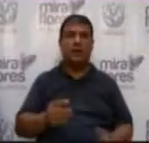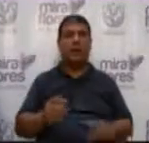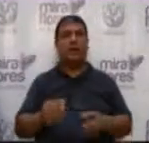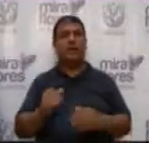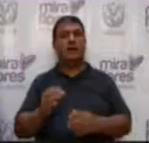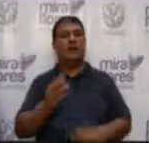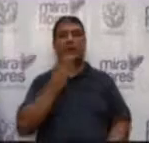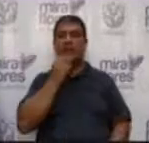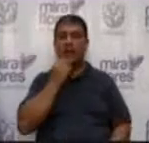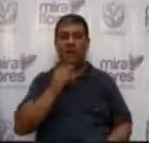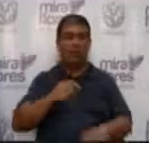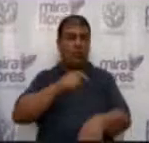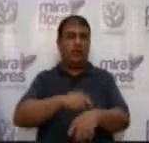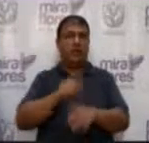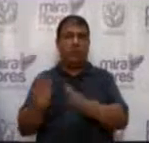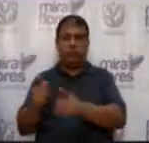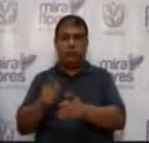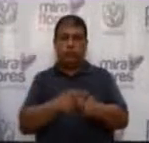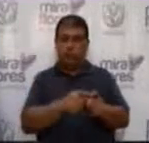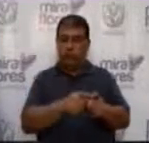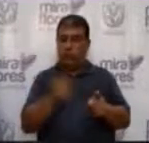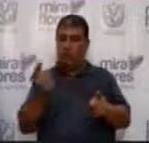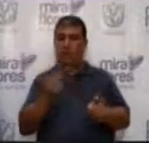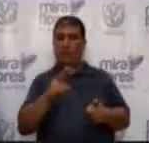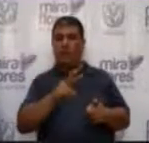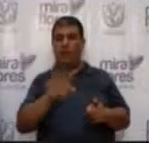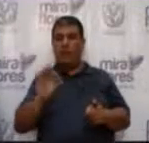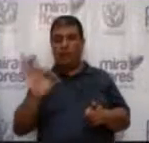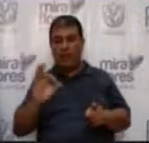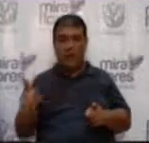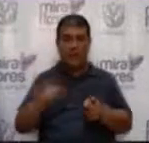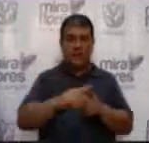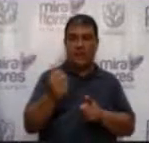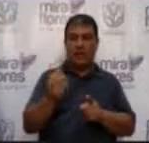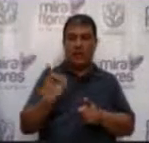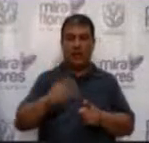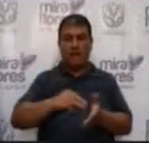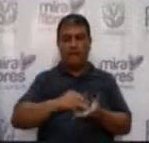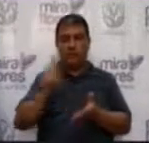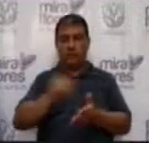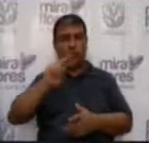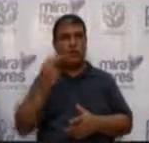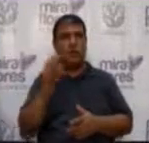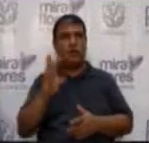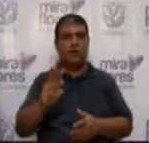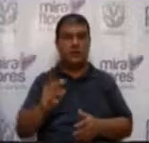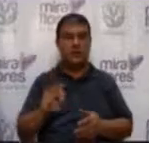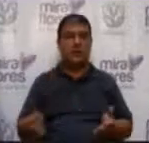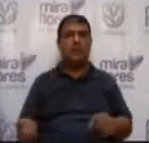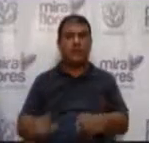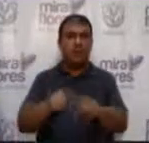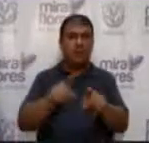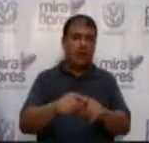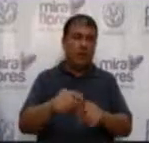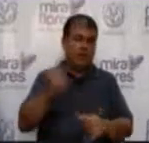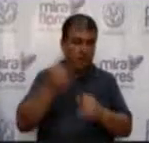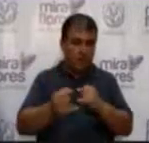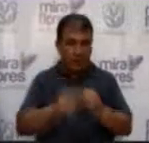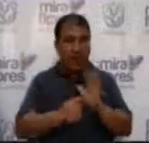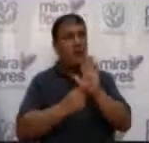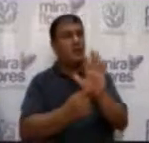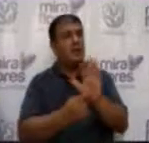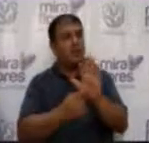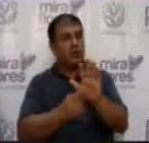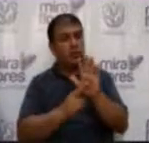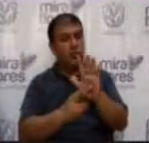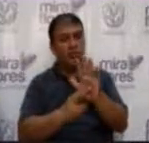Estado de Israel por el periodo comprendido entre el 29 de febrero al 10 de marzo de 2016 inclusive, a fin que en representación